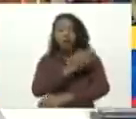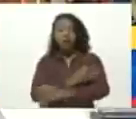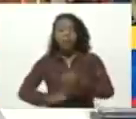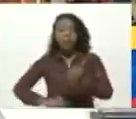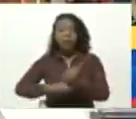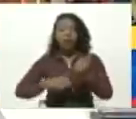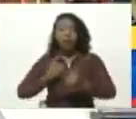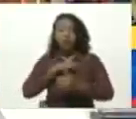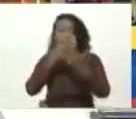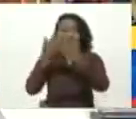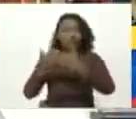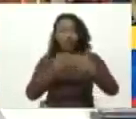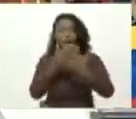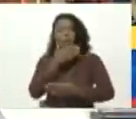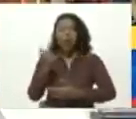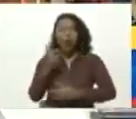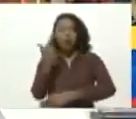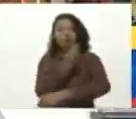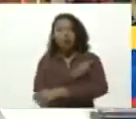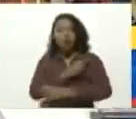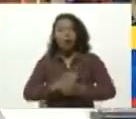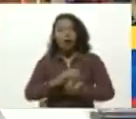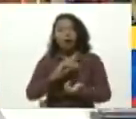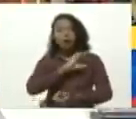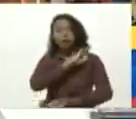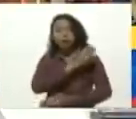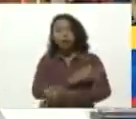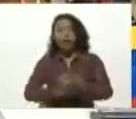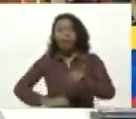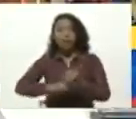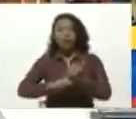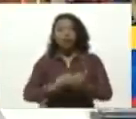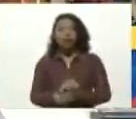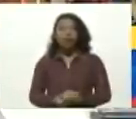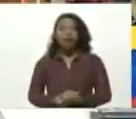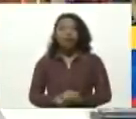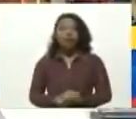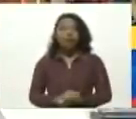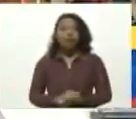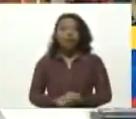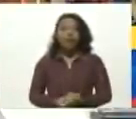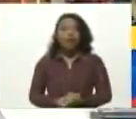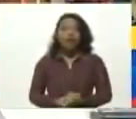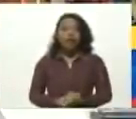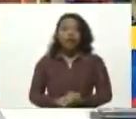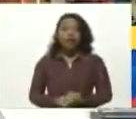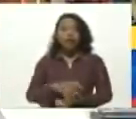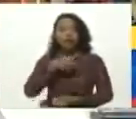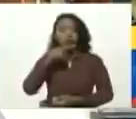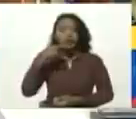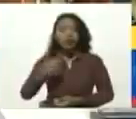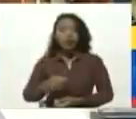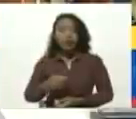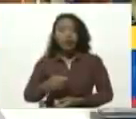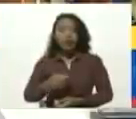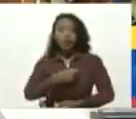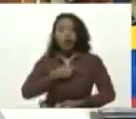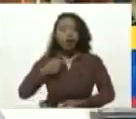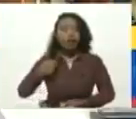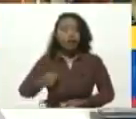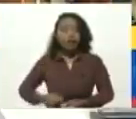Estamos estudiando cuál es la mejor vacuna para el refuerzo. La Sputnik, las